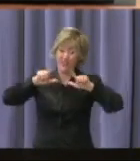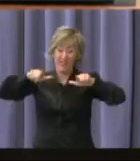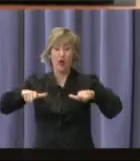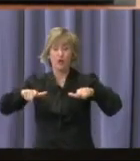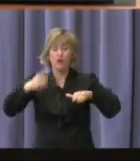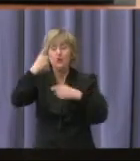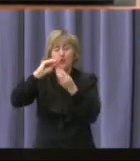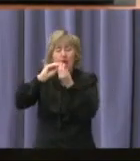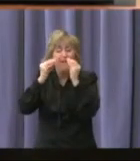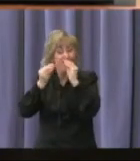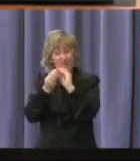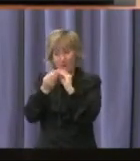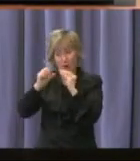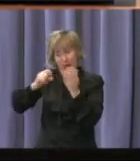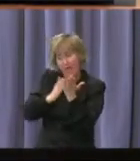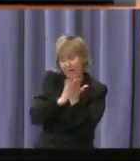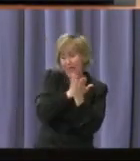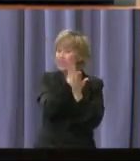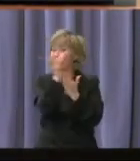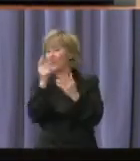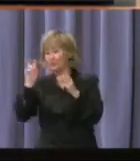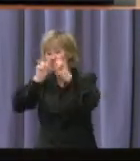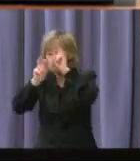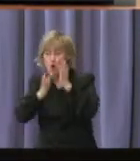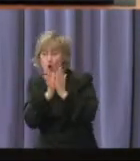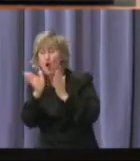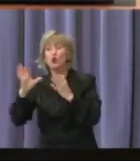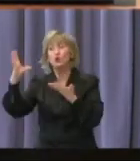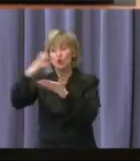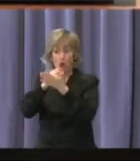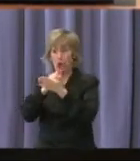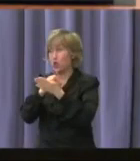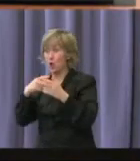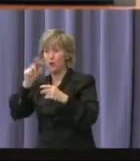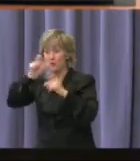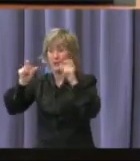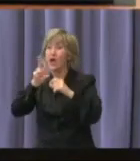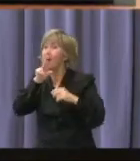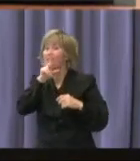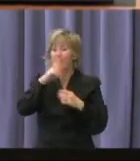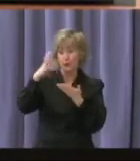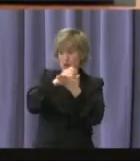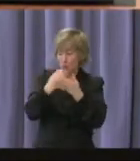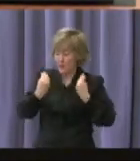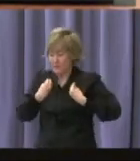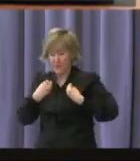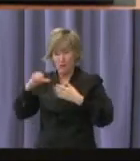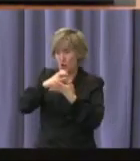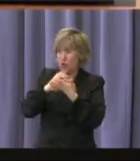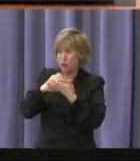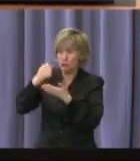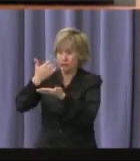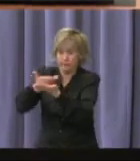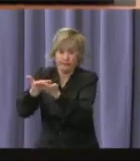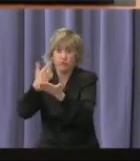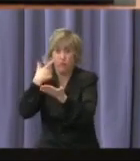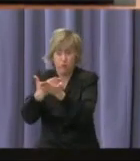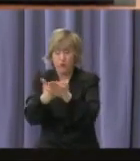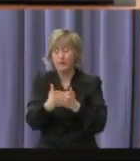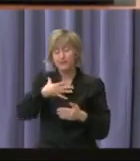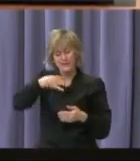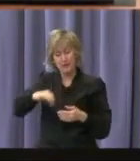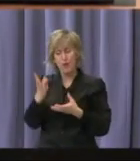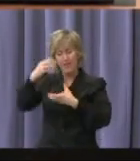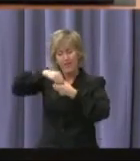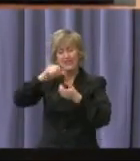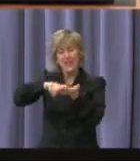manera transversal, porque todo el mundo hablamos y todo el mundo escribimos, con lo cual no es una materia de trabajar en clase de lengua, sino que se puede trabajar con el